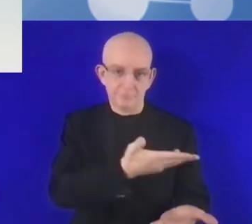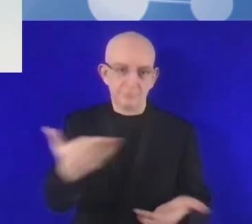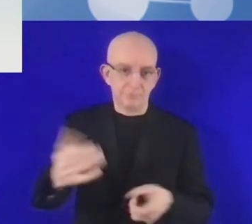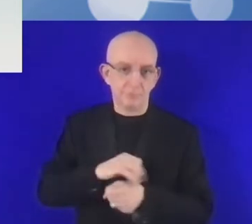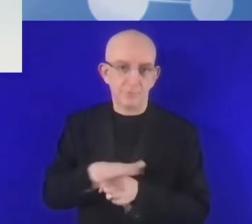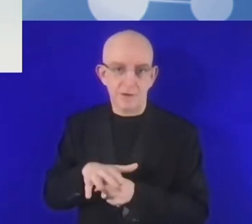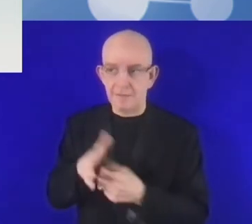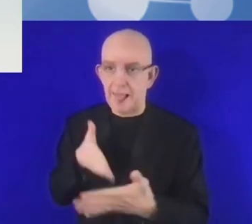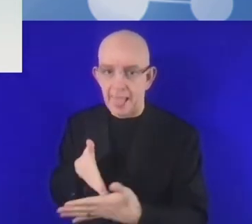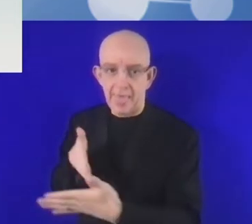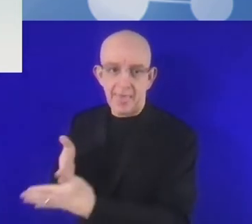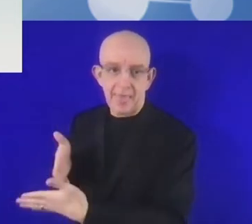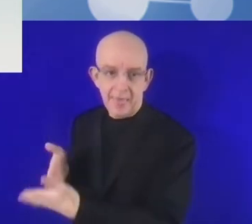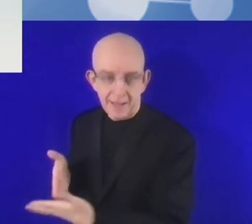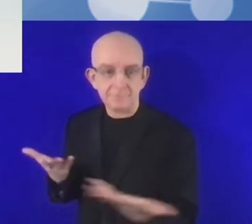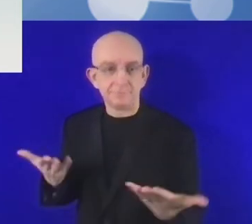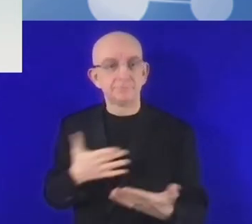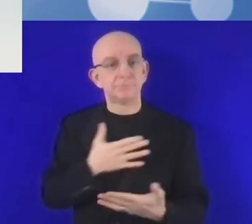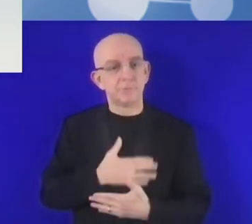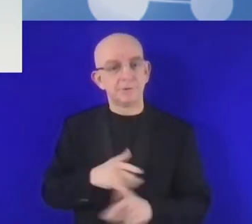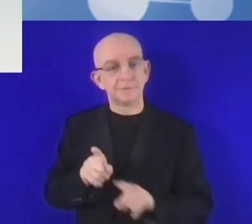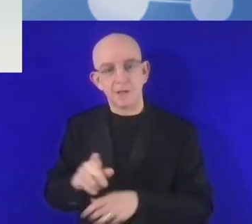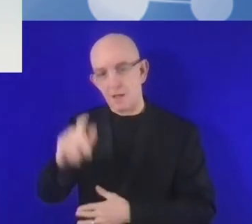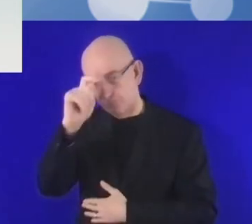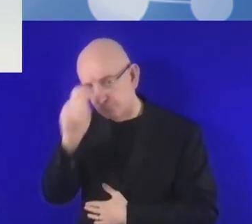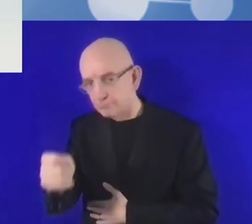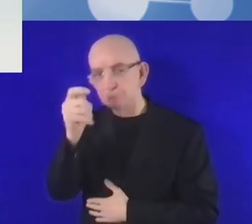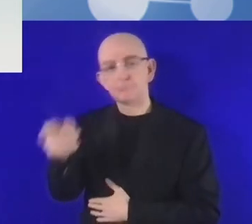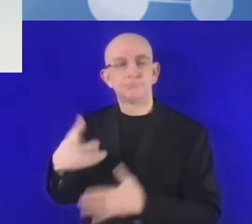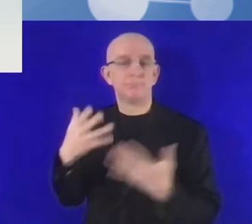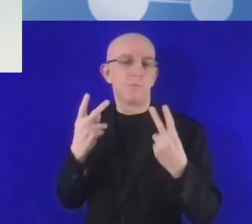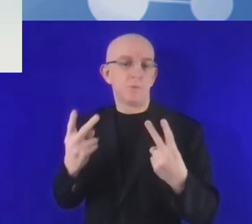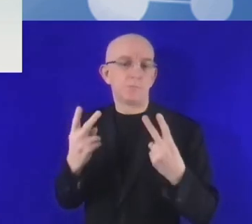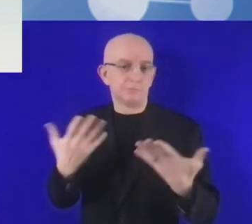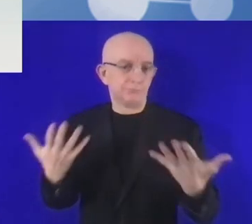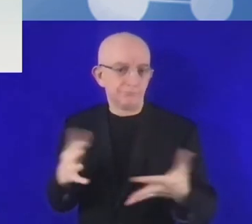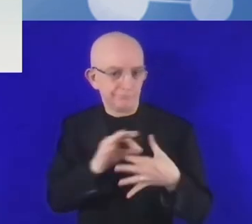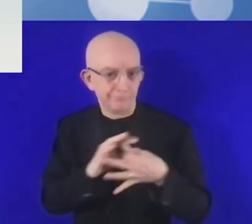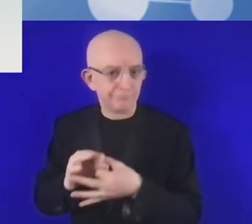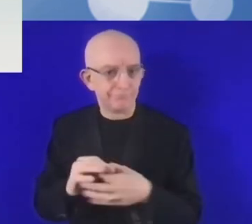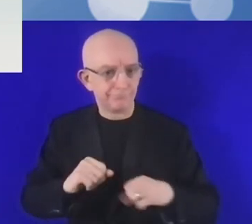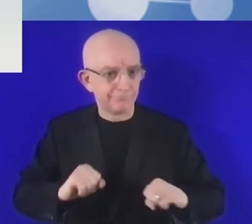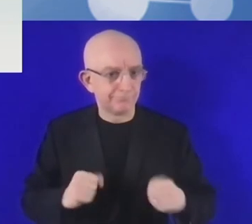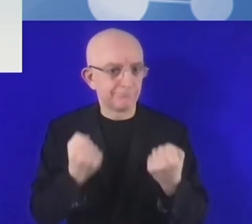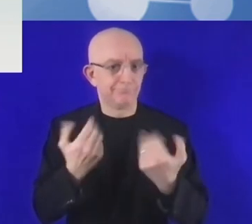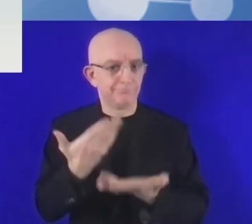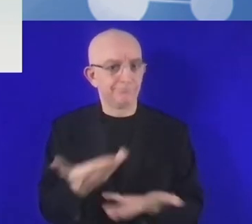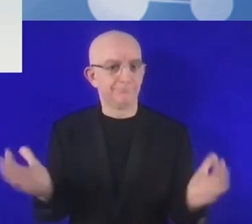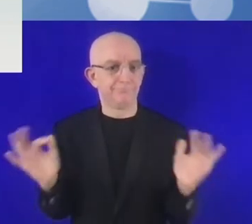Muchas gracias a los organizadores aquí en Polonia por su esfuerzo en la organización de este